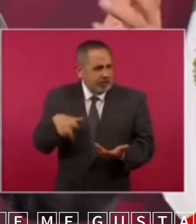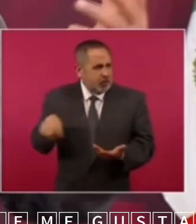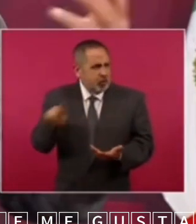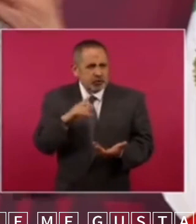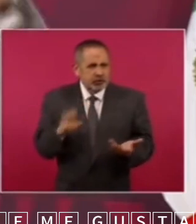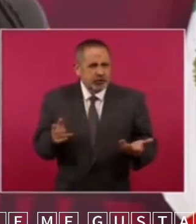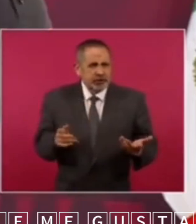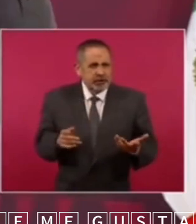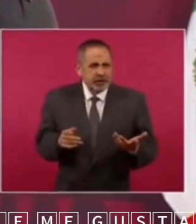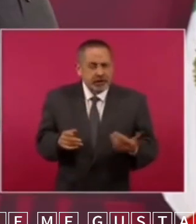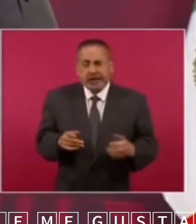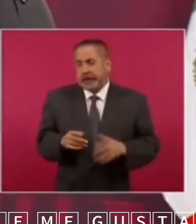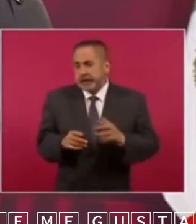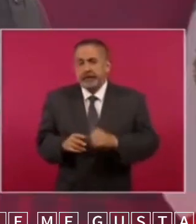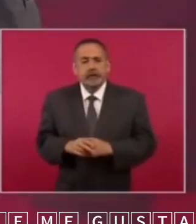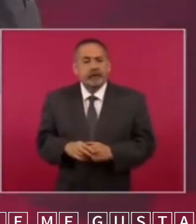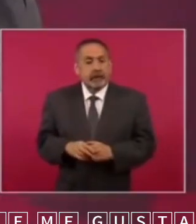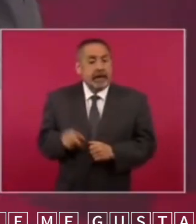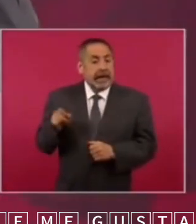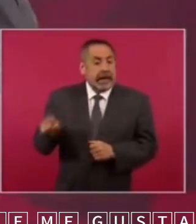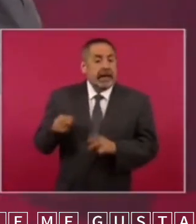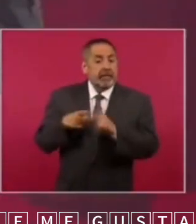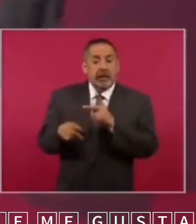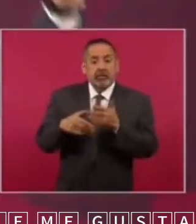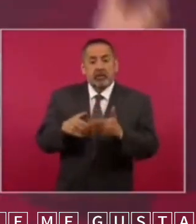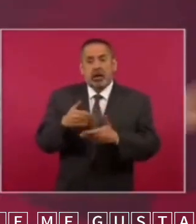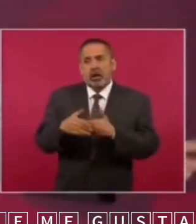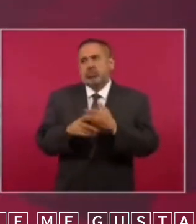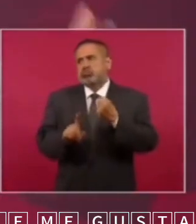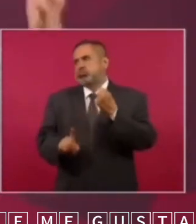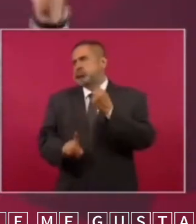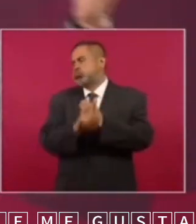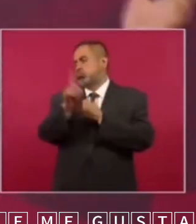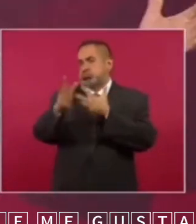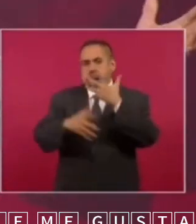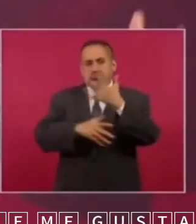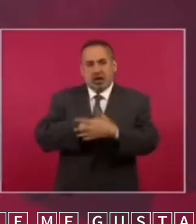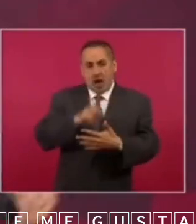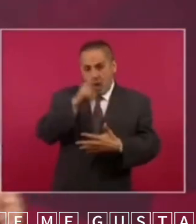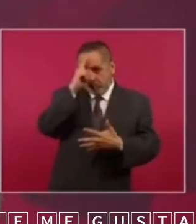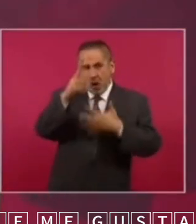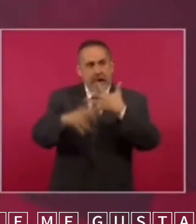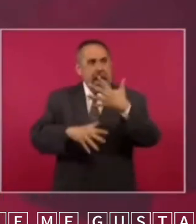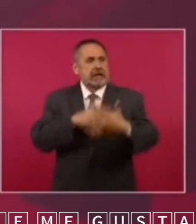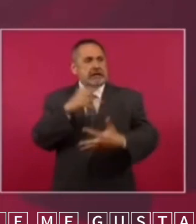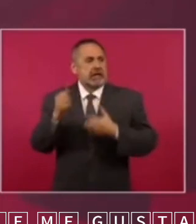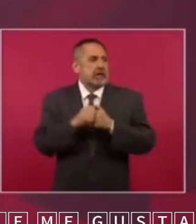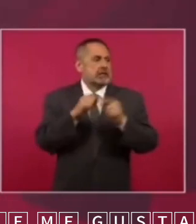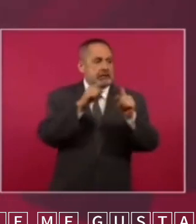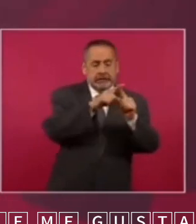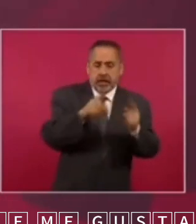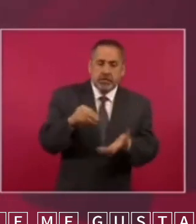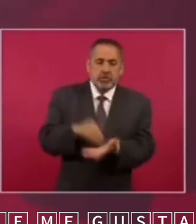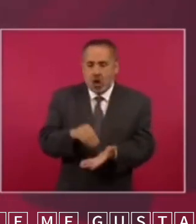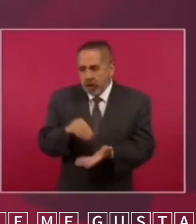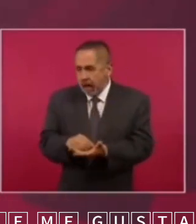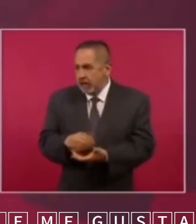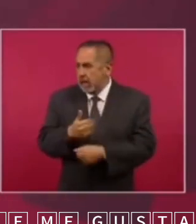Porque a partir de ahí se desató esta violencia que todavía se padece en el